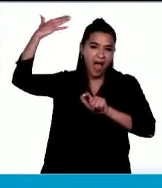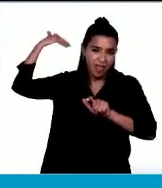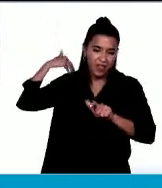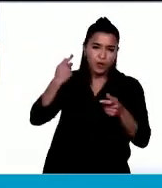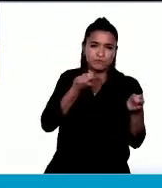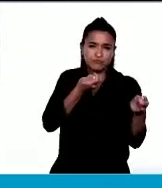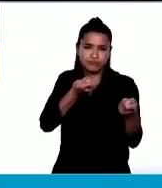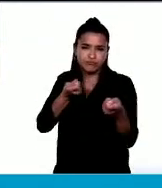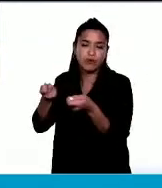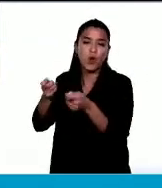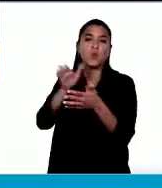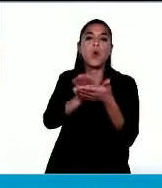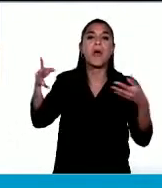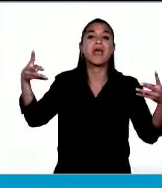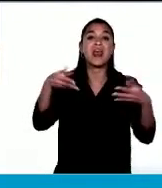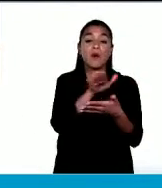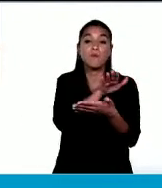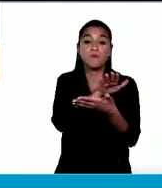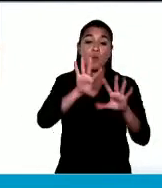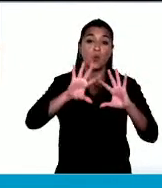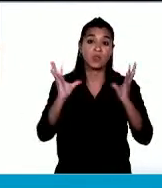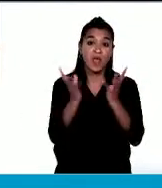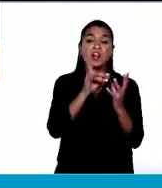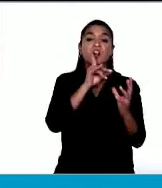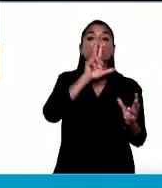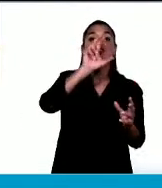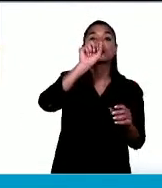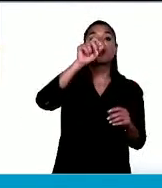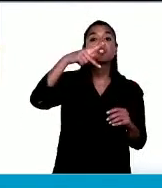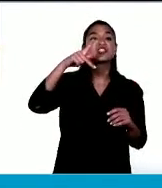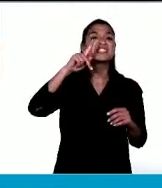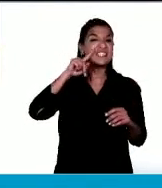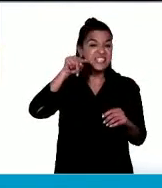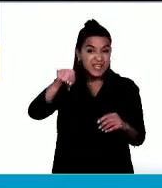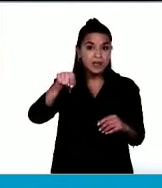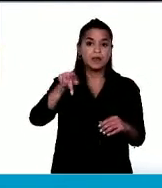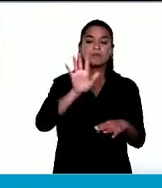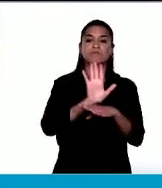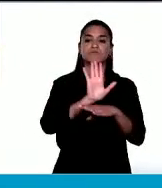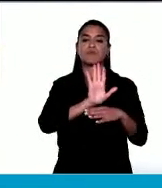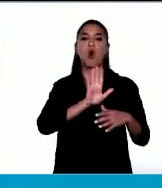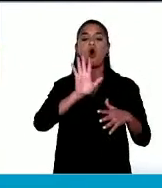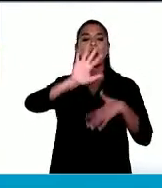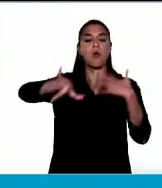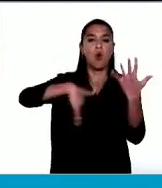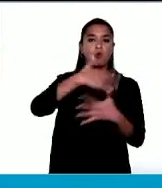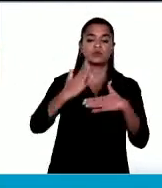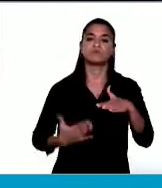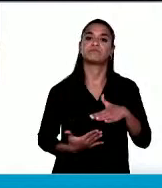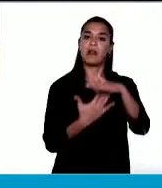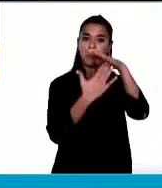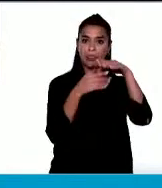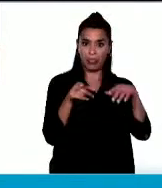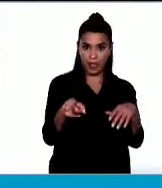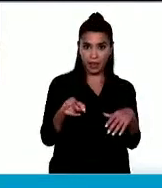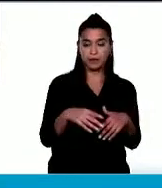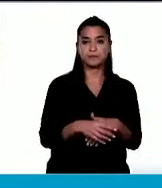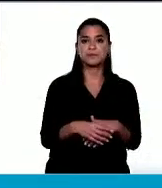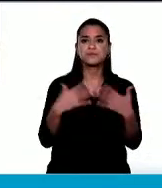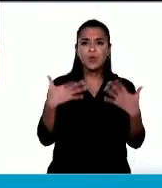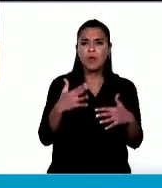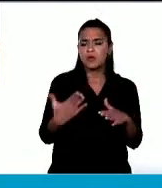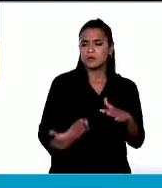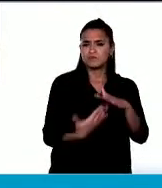una nueva guerra mundial, Trotsky se erigía enfrente como un espectro de la revolución. Fue una inmensa